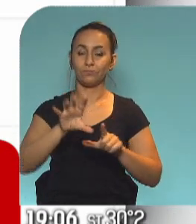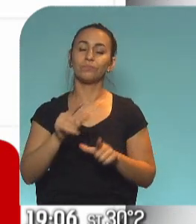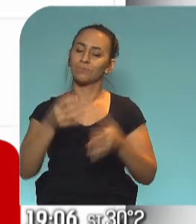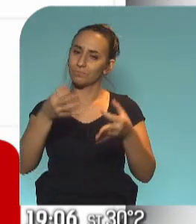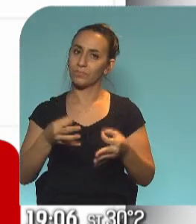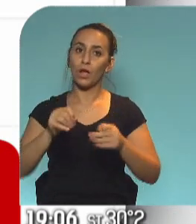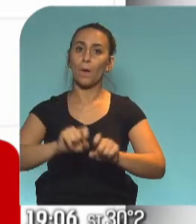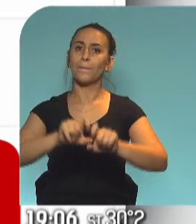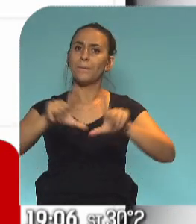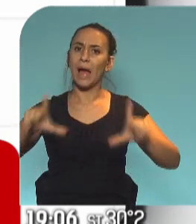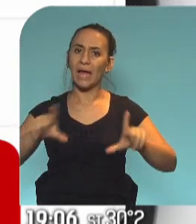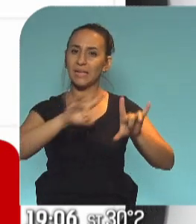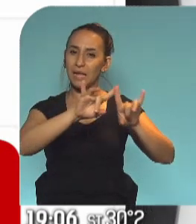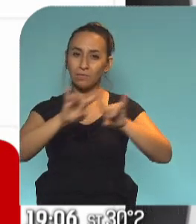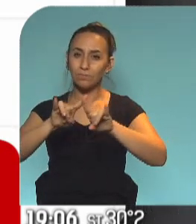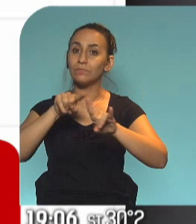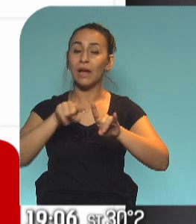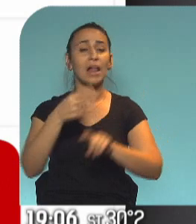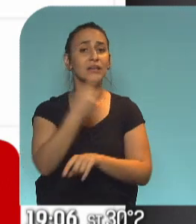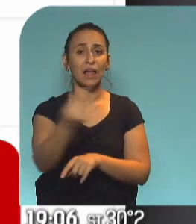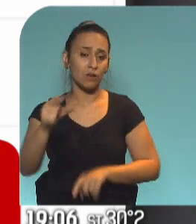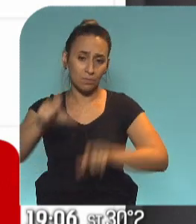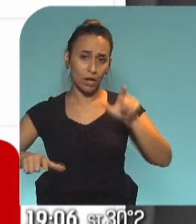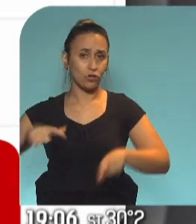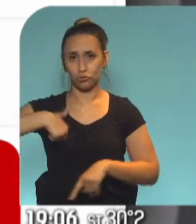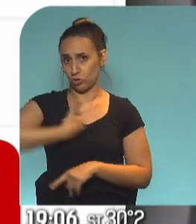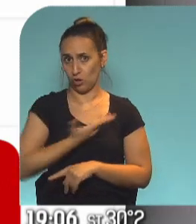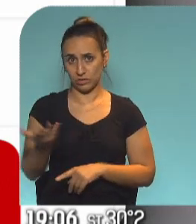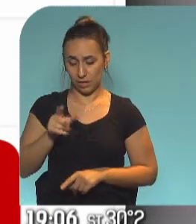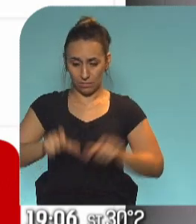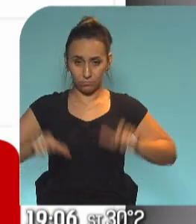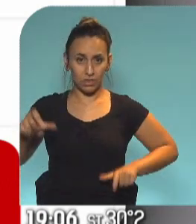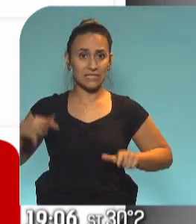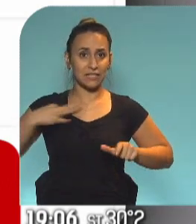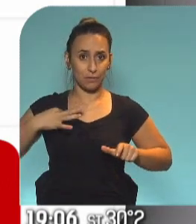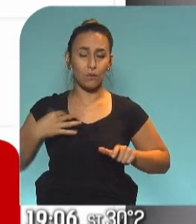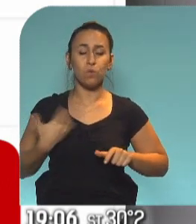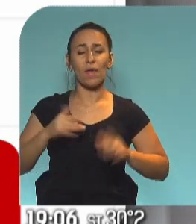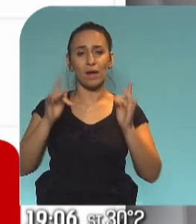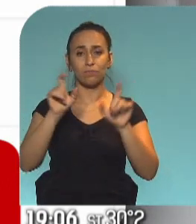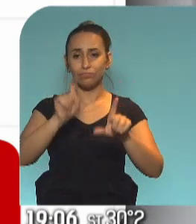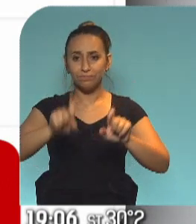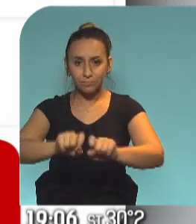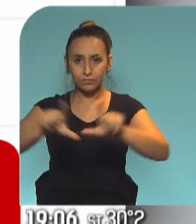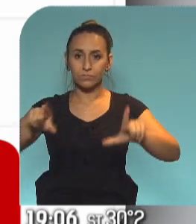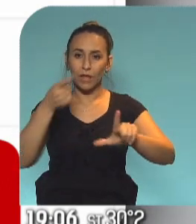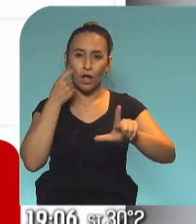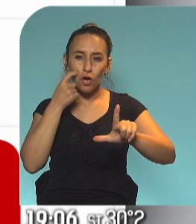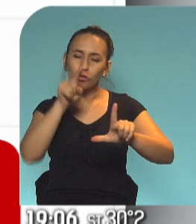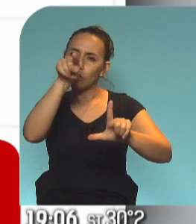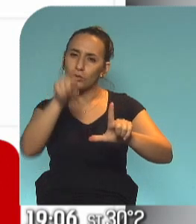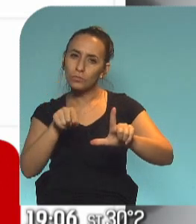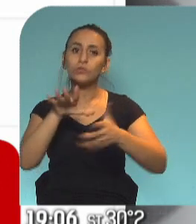una página para que cada uno de nosotros, para que la ciudadanía pueda tener el detalle de lo que ocurre con la vacunación en la República